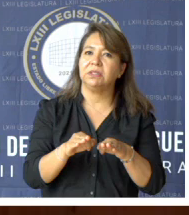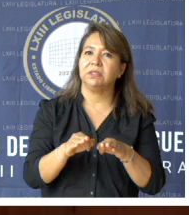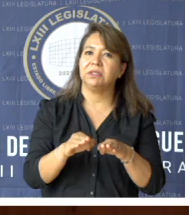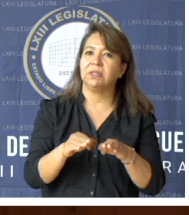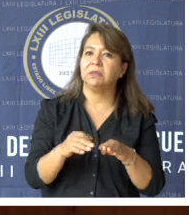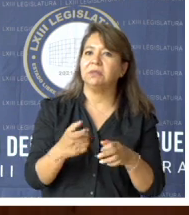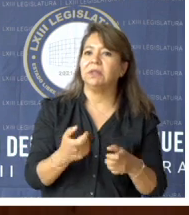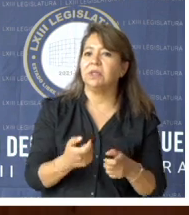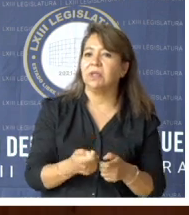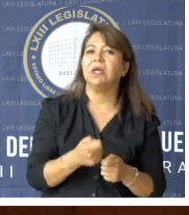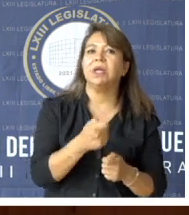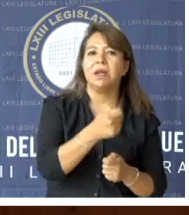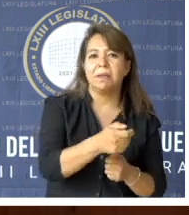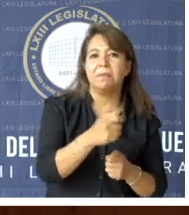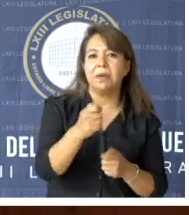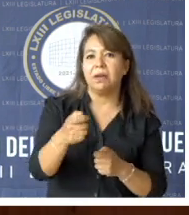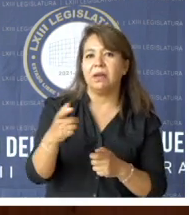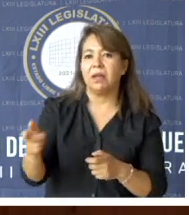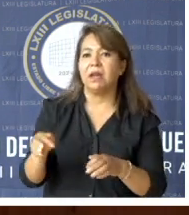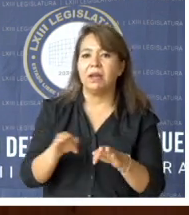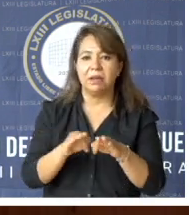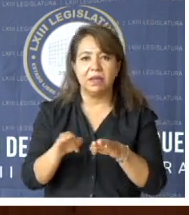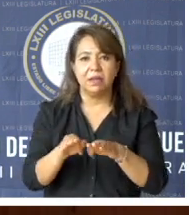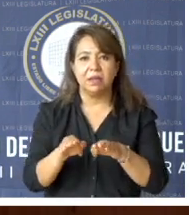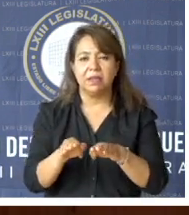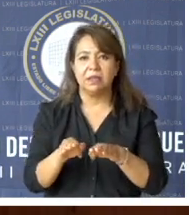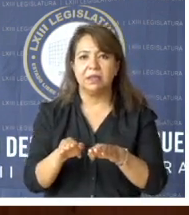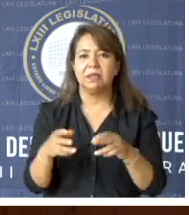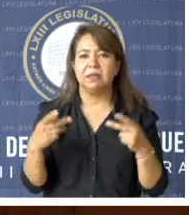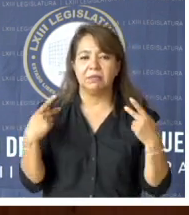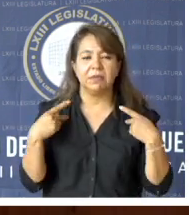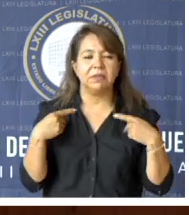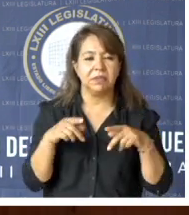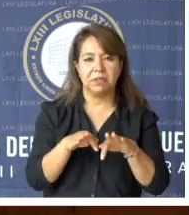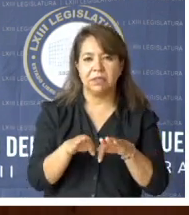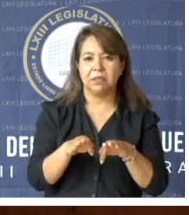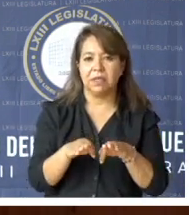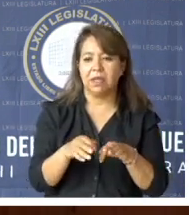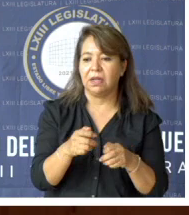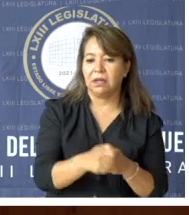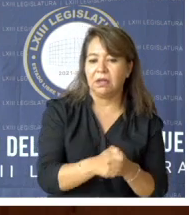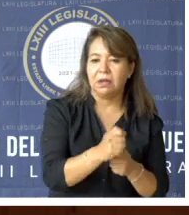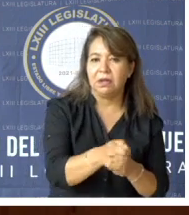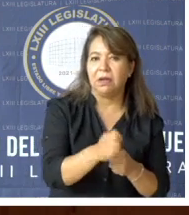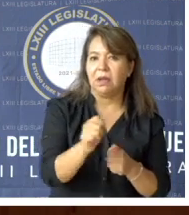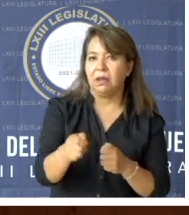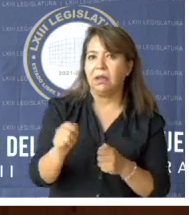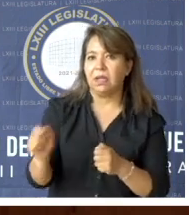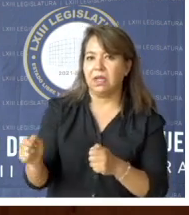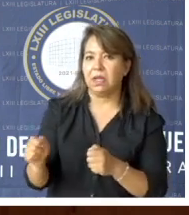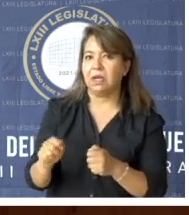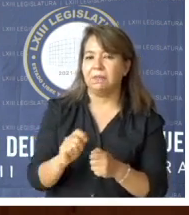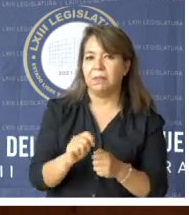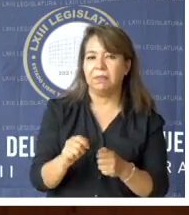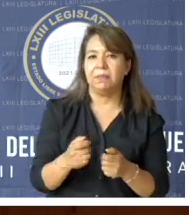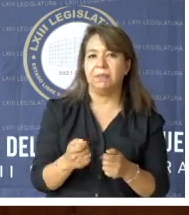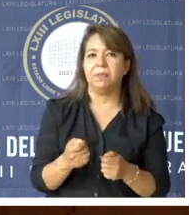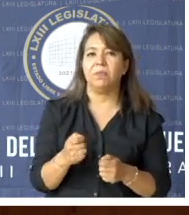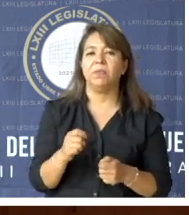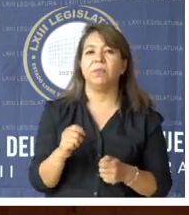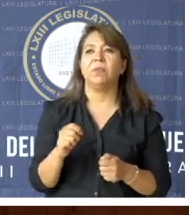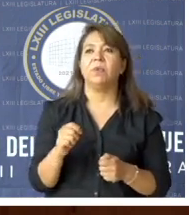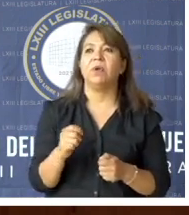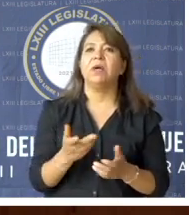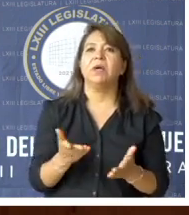empresa. Sin embargo, esta obligación del patrón se reglamentó hasta 1963, cuando